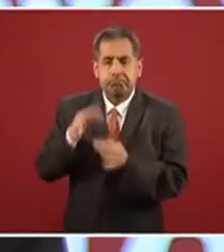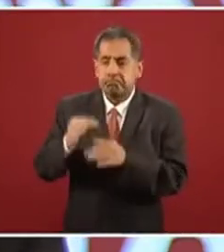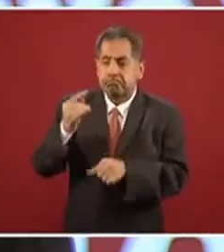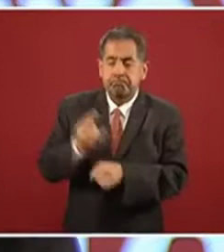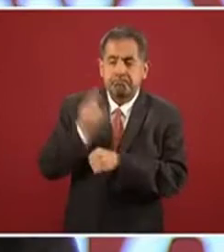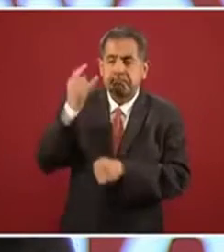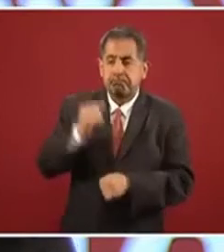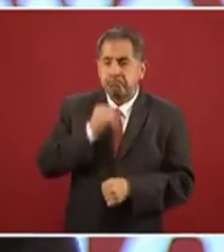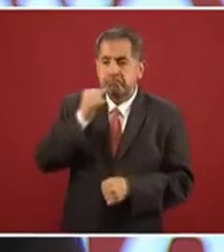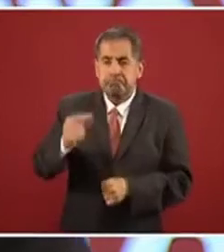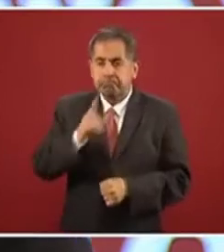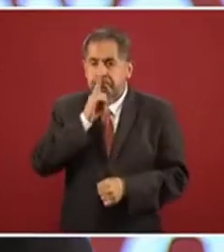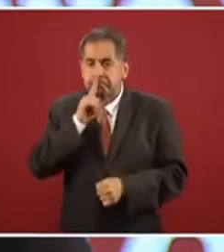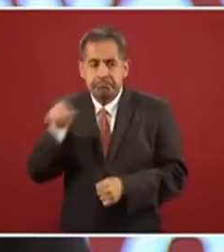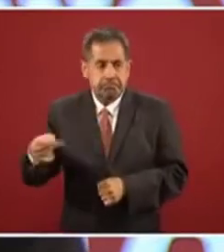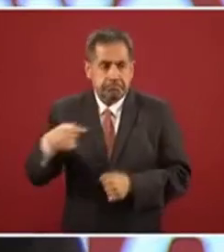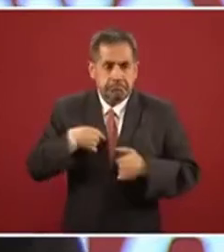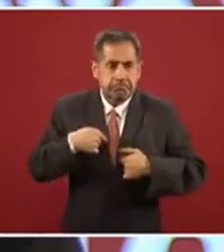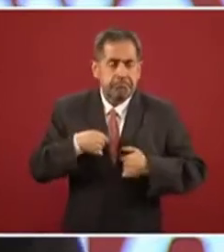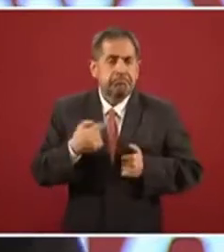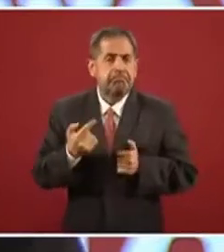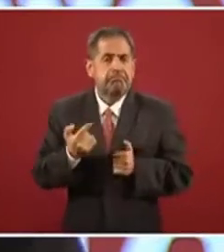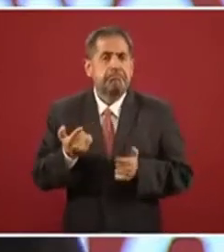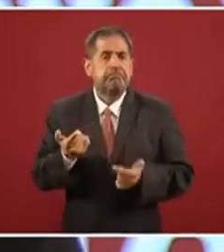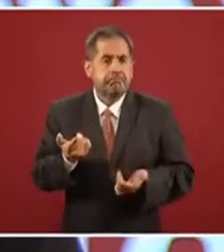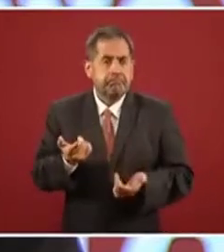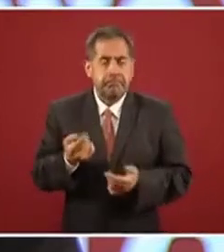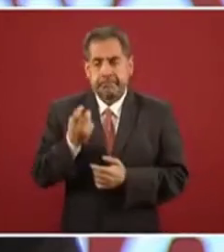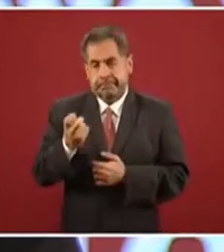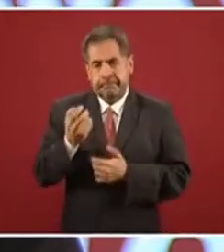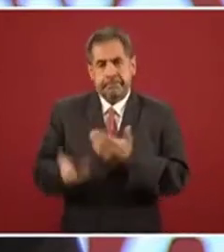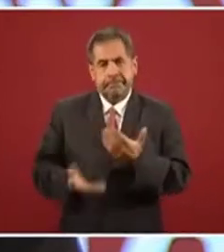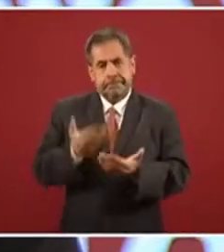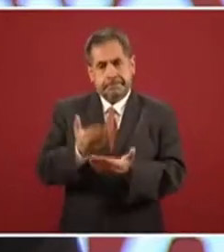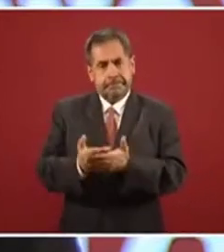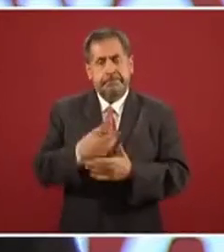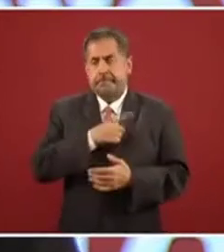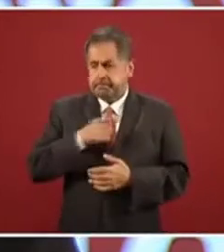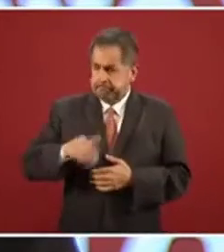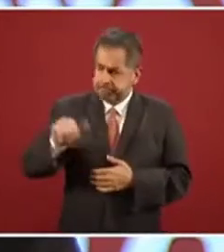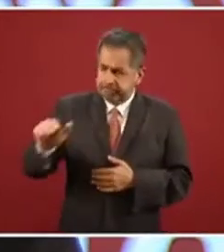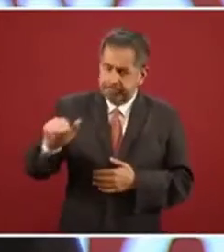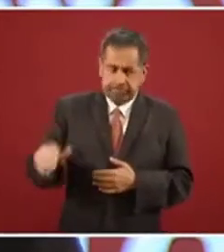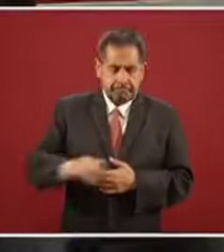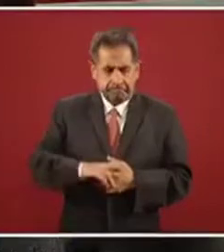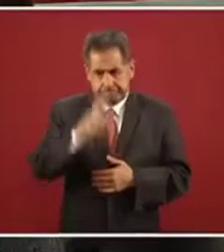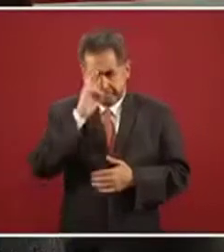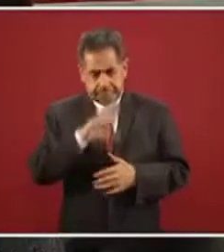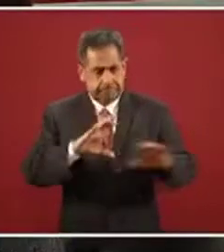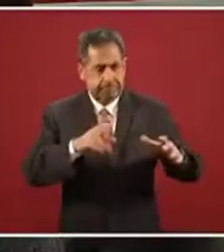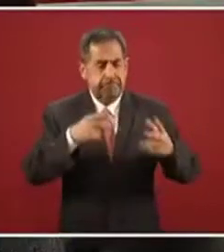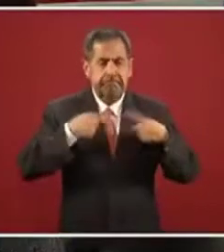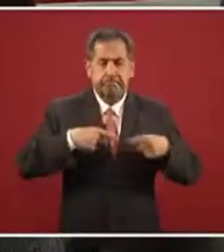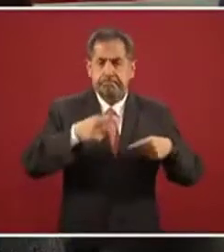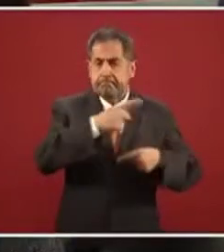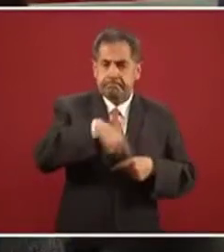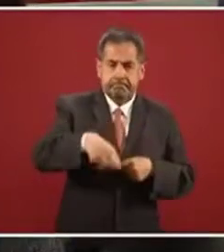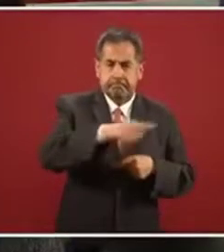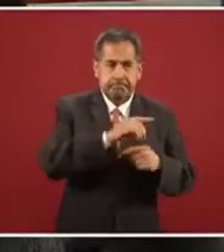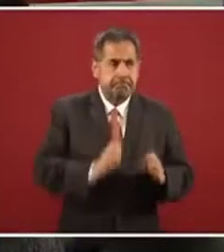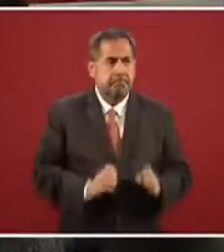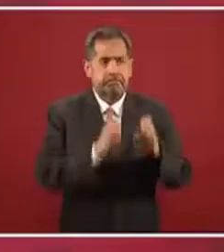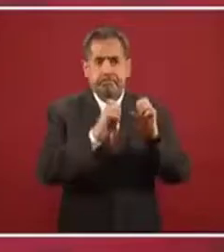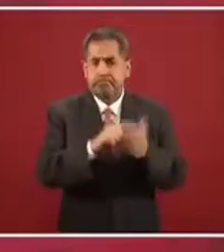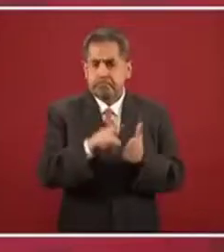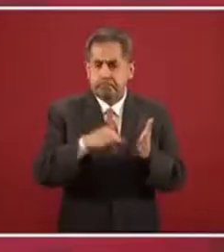¿Qué es lo que planteamos? Que se preserve y se respete la integridad de las instalaciones